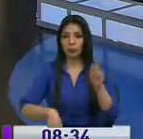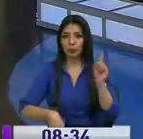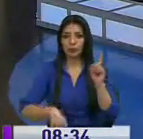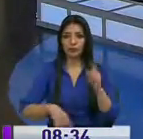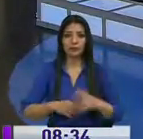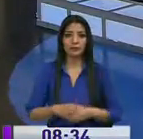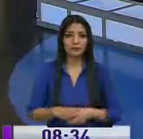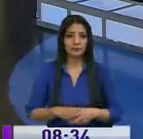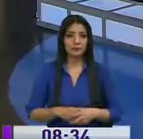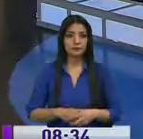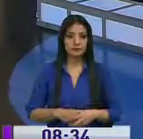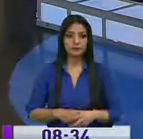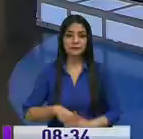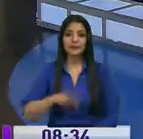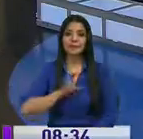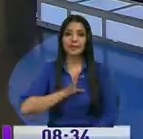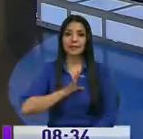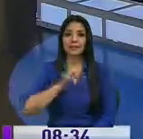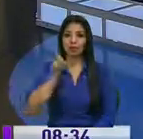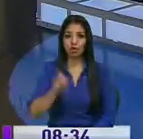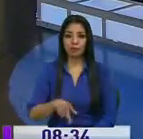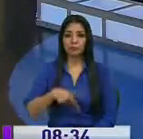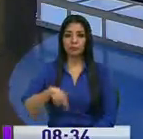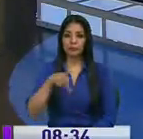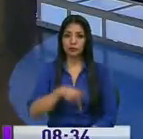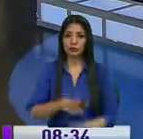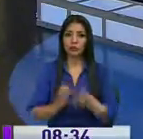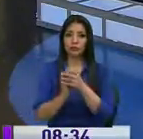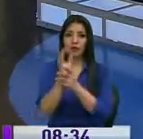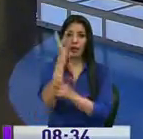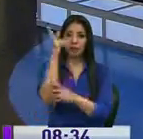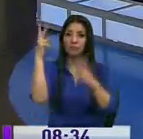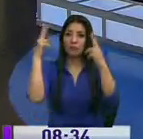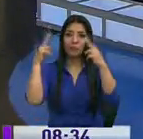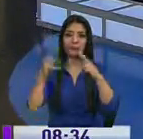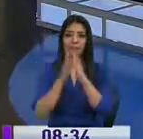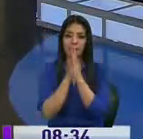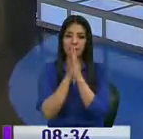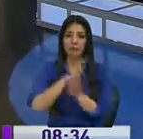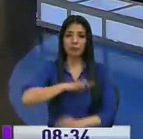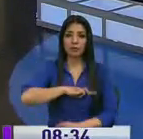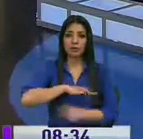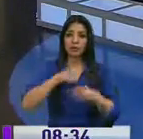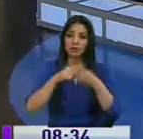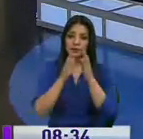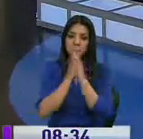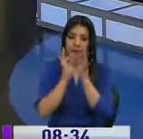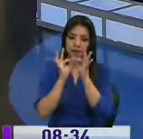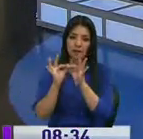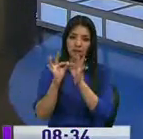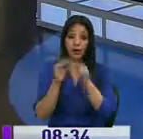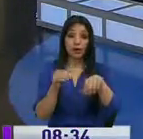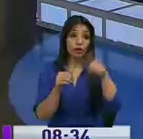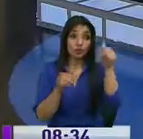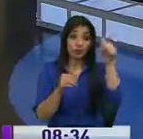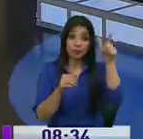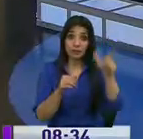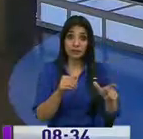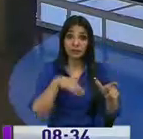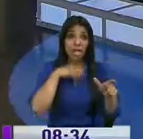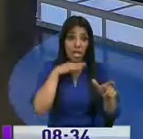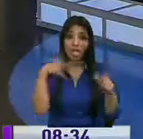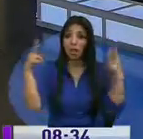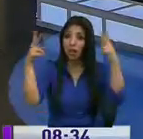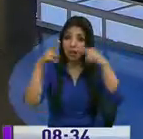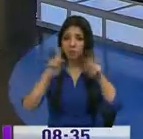significa de personas técnicas, sí, ¿no? Claro, que hagan estos cortes. Así que, por favor, se hemos llamado al municipio porque no vaya a ser por ahí que algún vecino cansado vaya